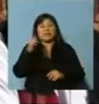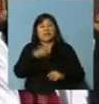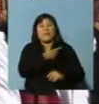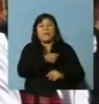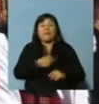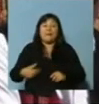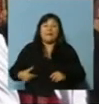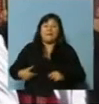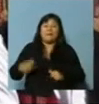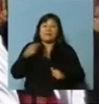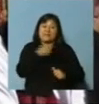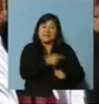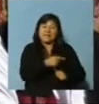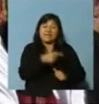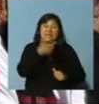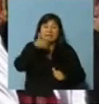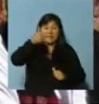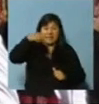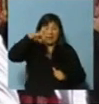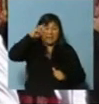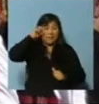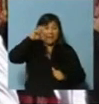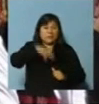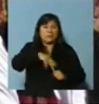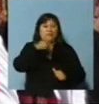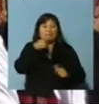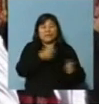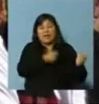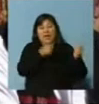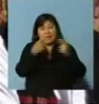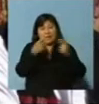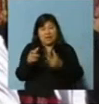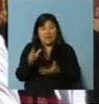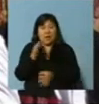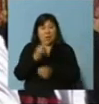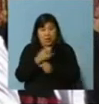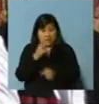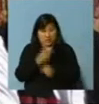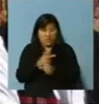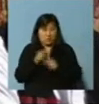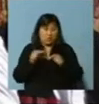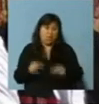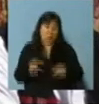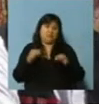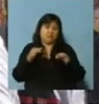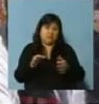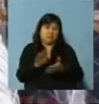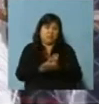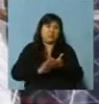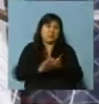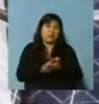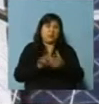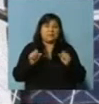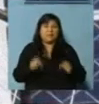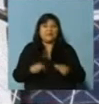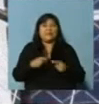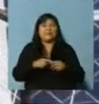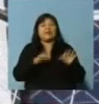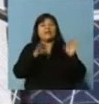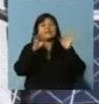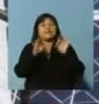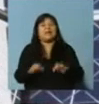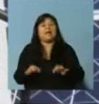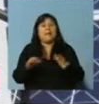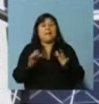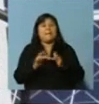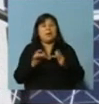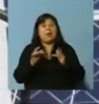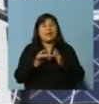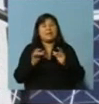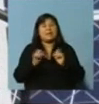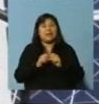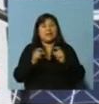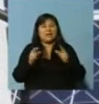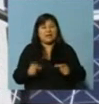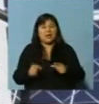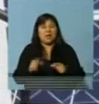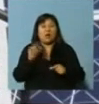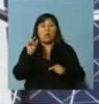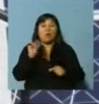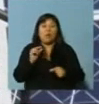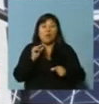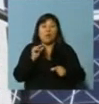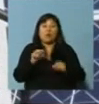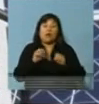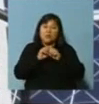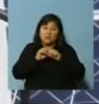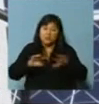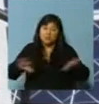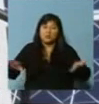la SAPEM ha resuelto el tema de la secundaria, pero bueno, por allí llegamos con antenas que tienen poca capacidad, pero tenemos que llegar